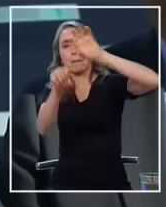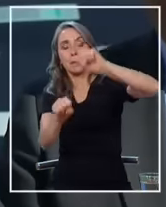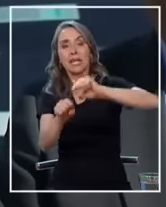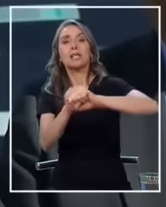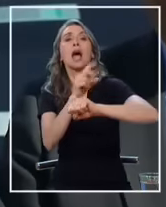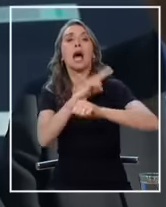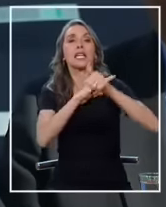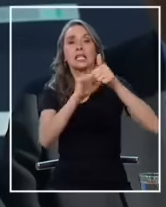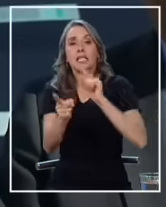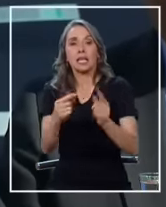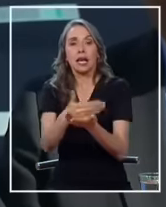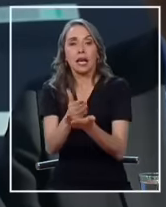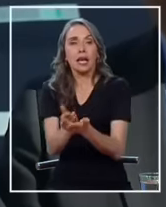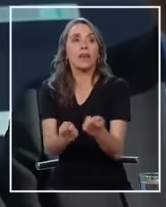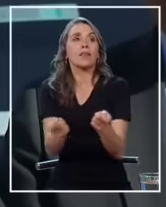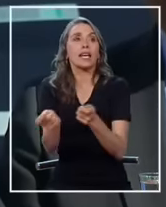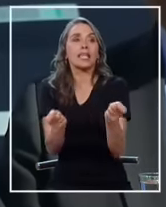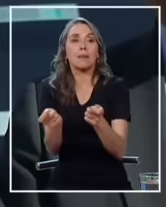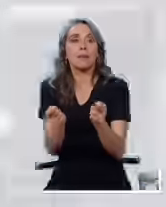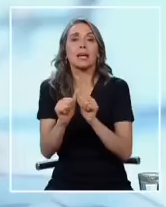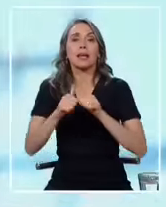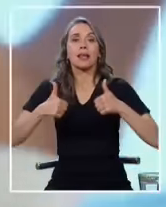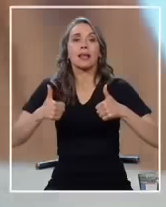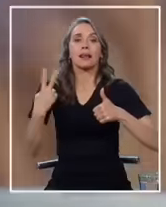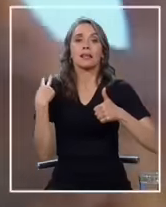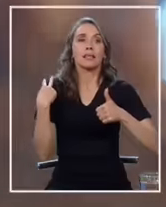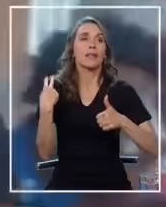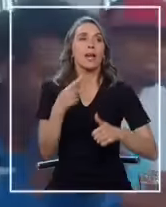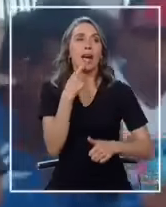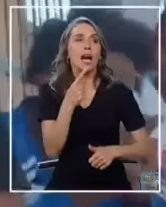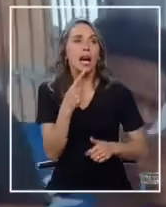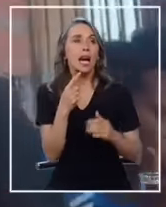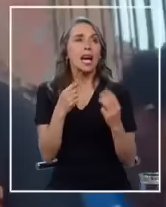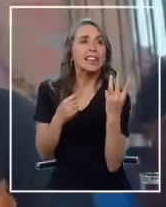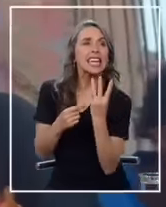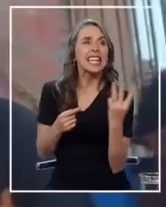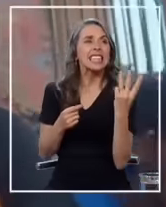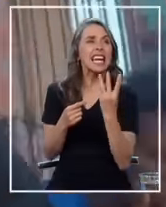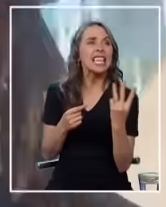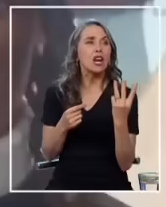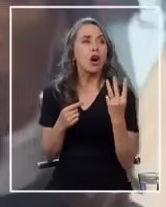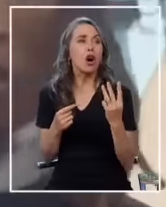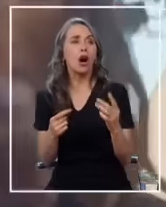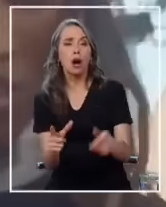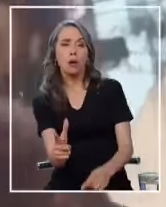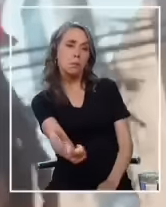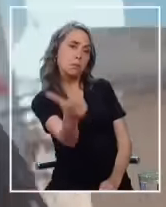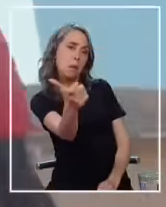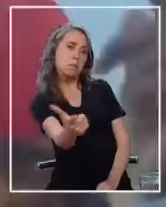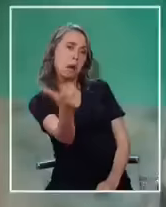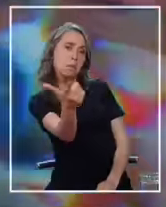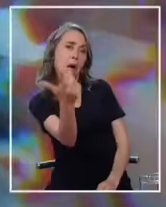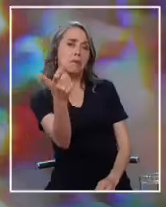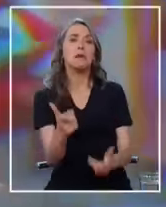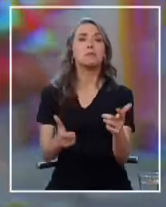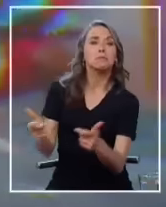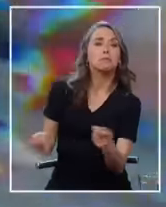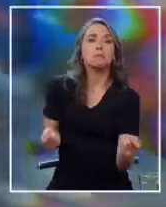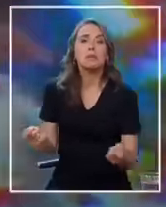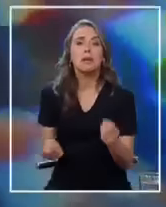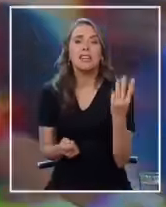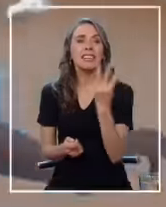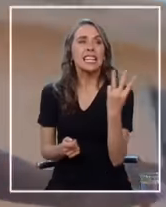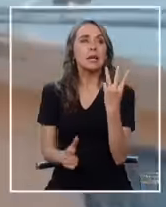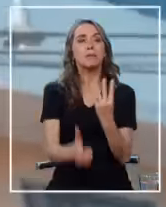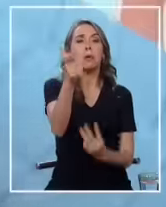brazo operativo y los que manejaban esta organización criminal. Tengo un anillo trinitario en el dedo con el que aprieto los gatillos. Un anillo trinitario en el dedo con el